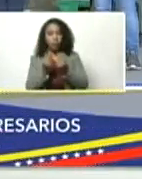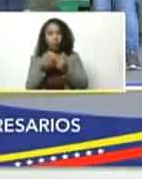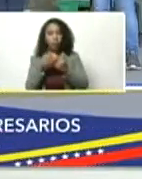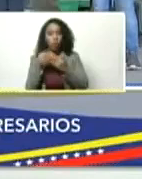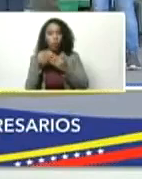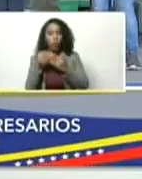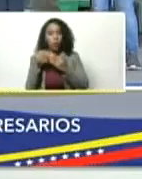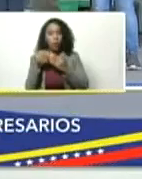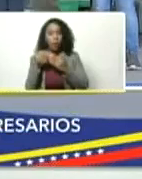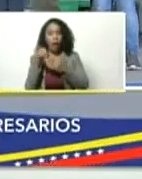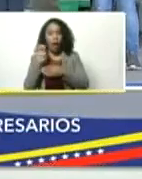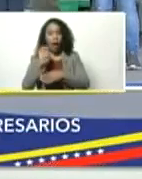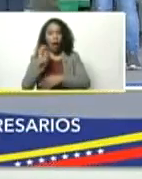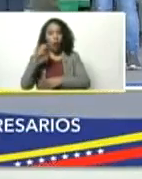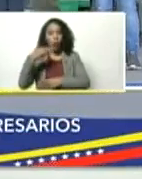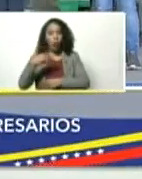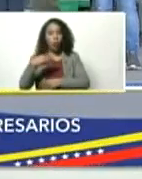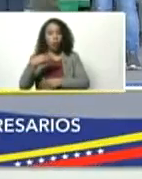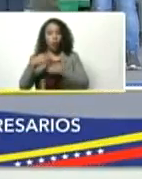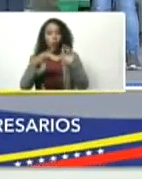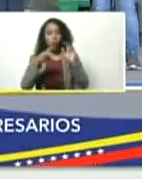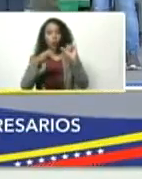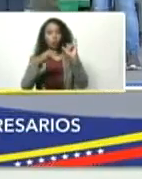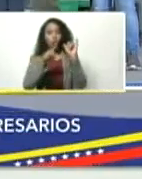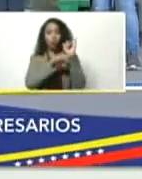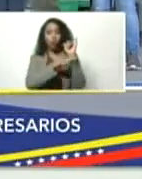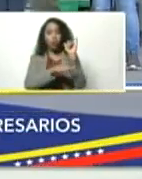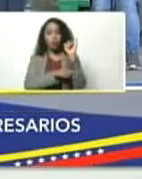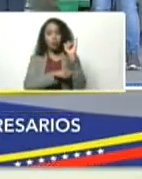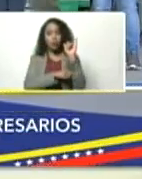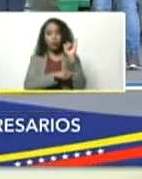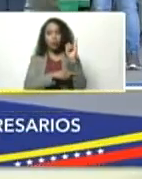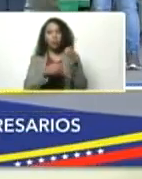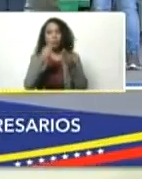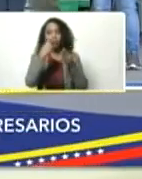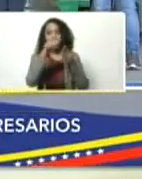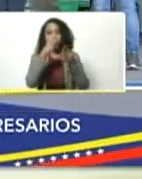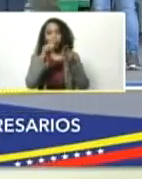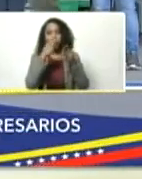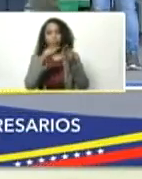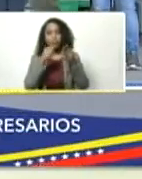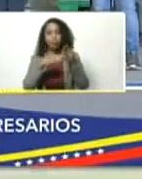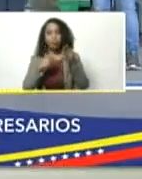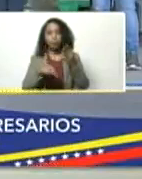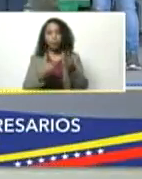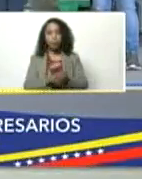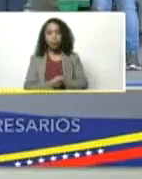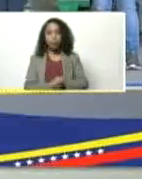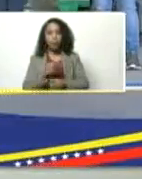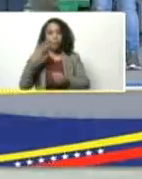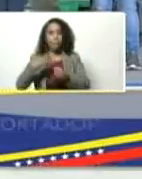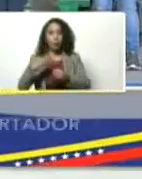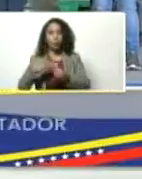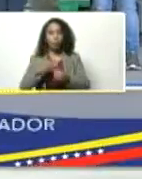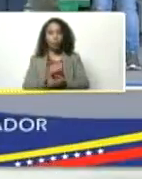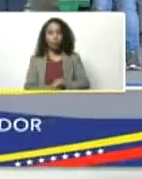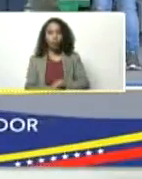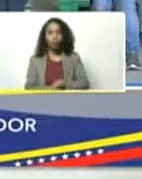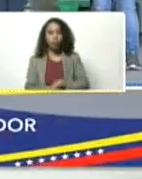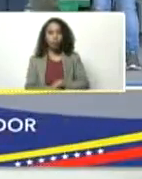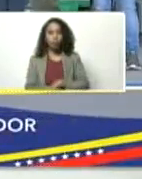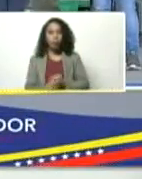dólares, euros, yuanes, rublos, rupias, petros,